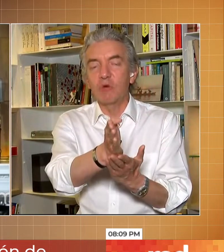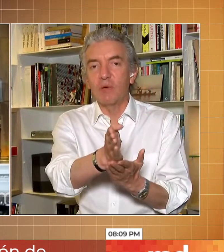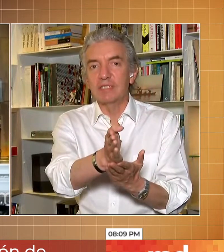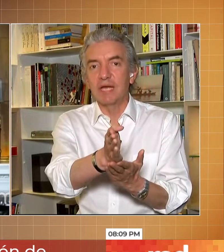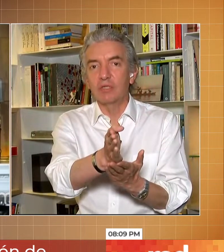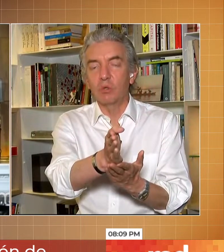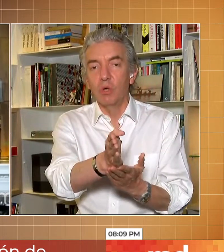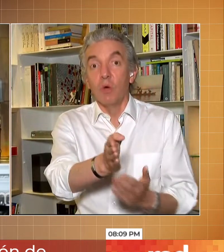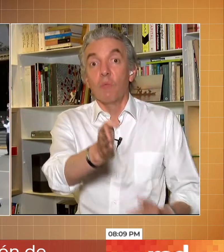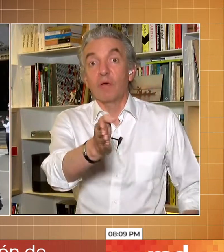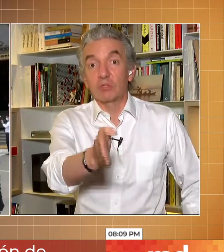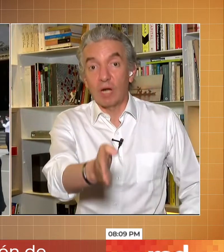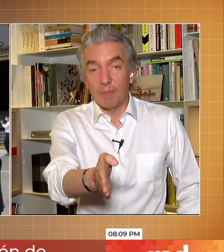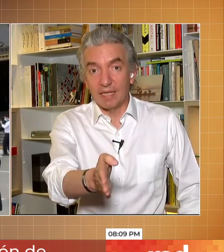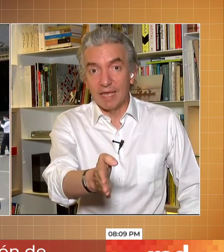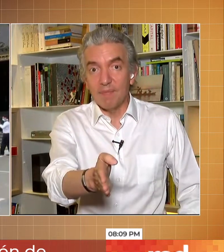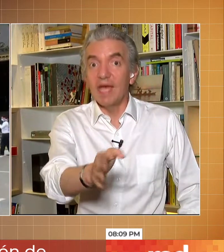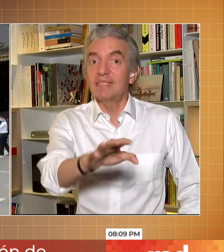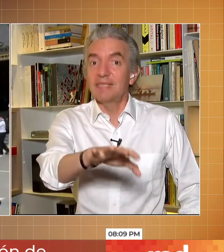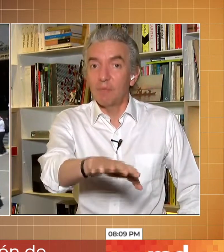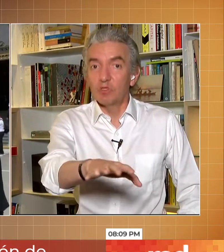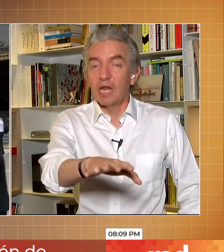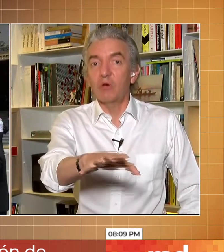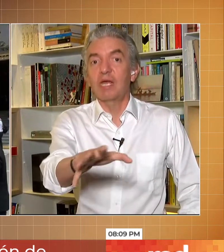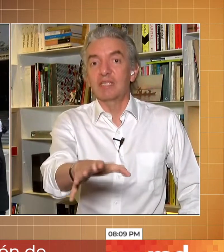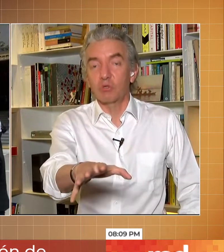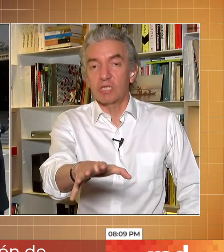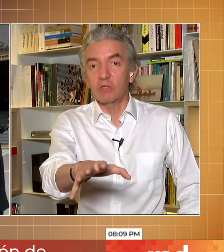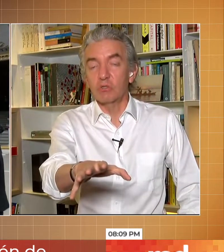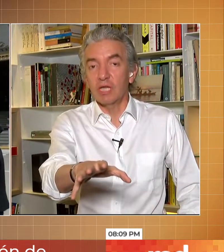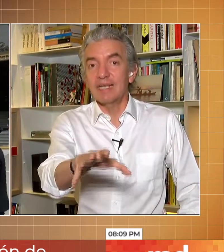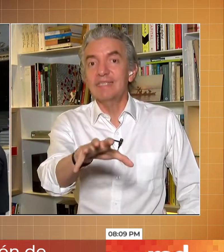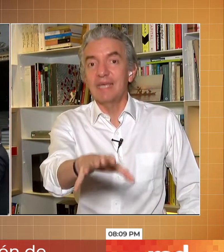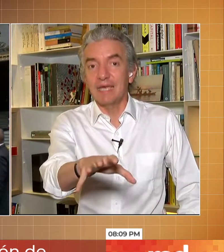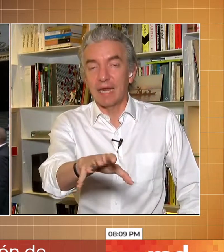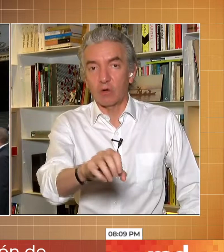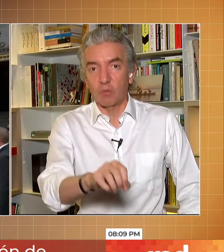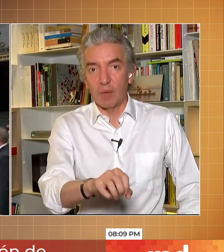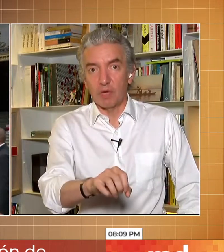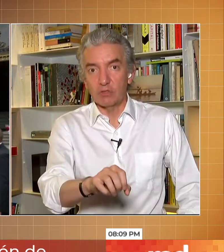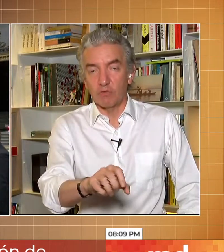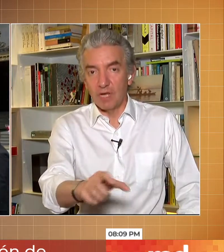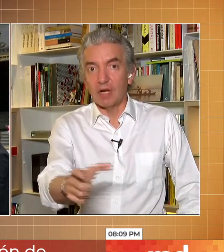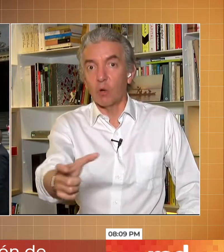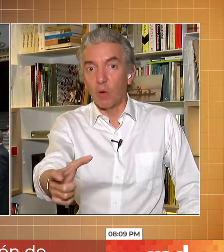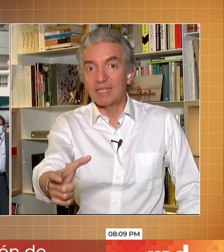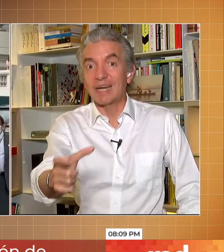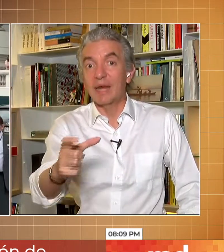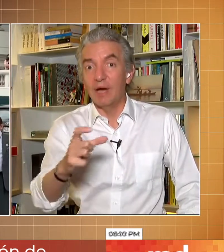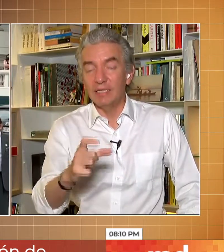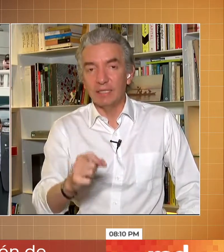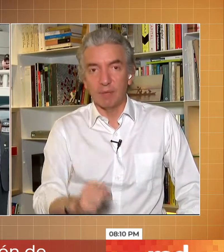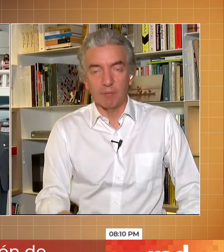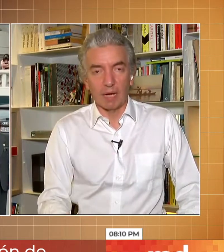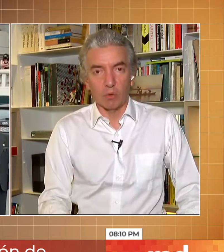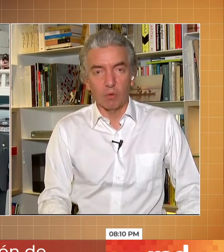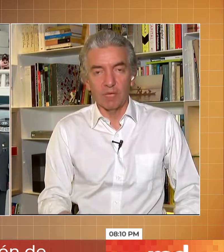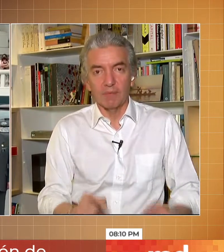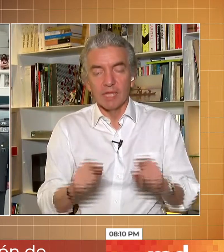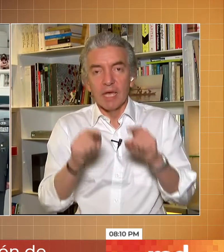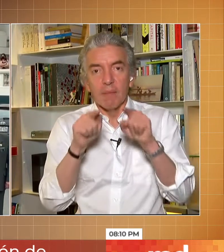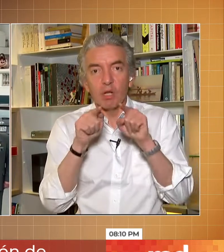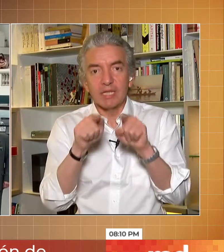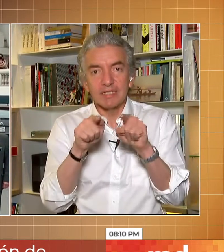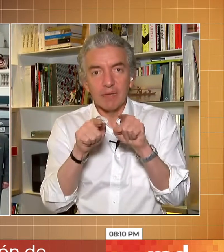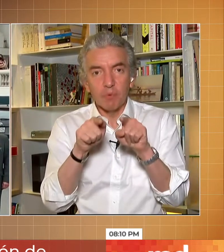ha seguido avanzando. Pues con la pandemia se ha mostrado que las cosas no son tan así y que la economía puede sufrir, lo cual es relevante también para